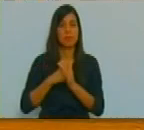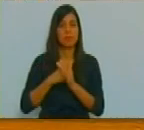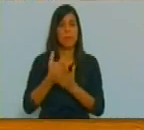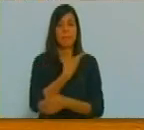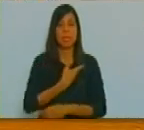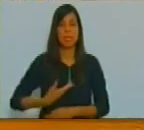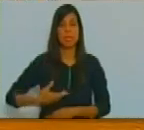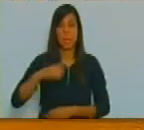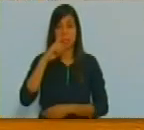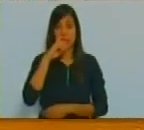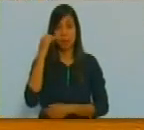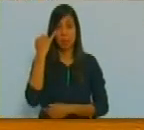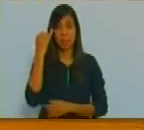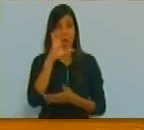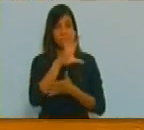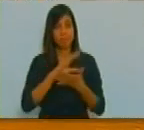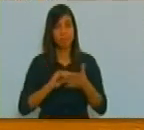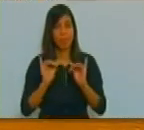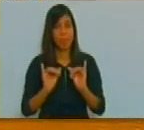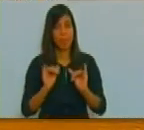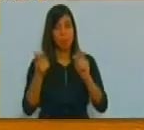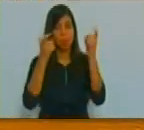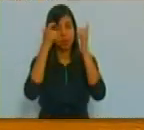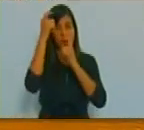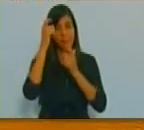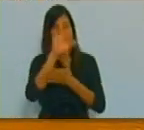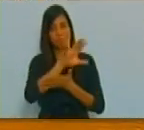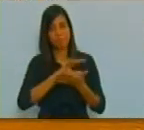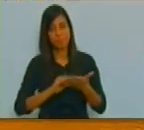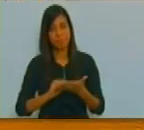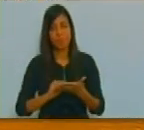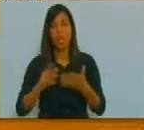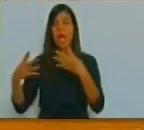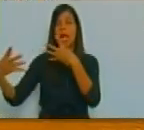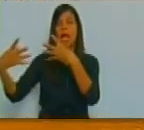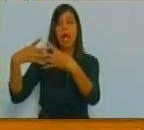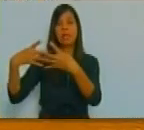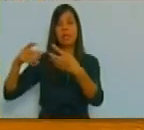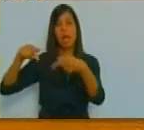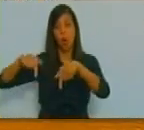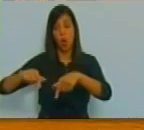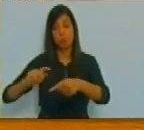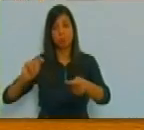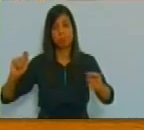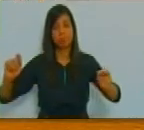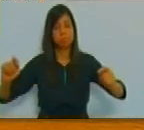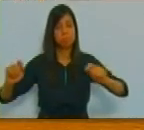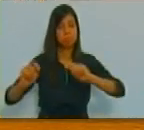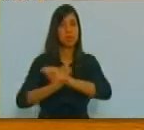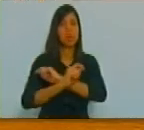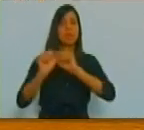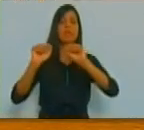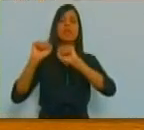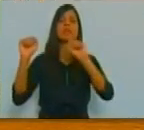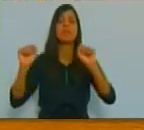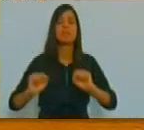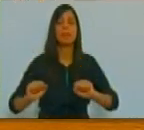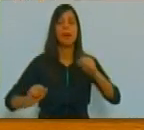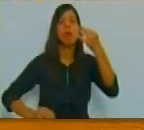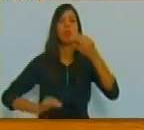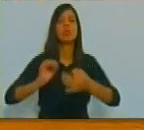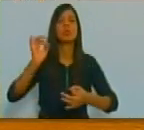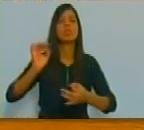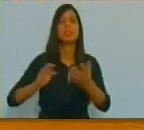presidente nicolás maduro que ha mantenido esta política cuentan hoy afortunadamente con un régimen penitenciario que